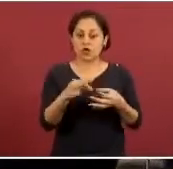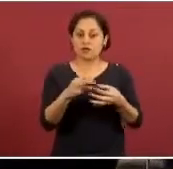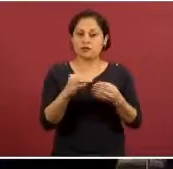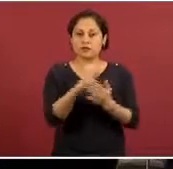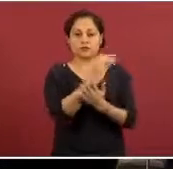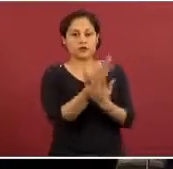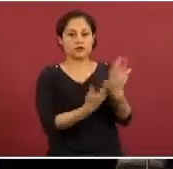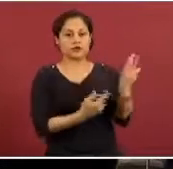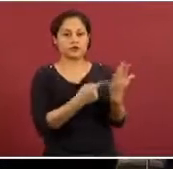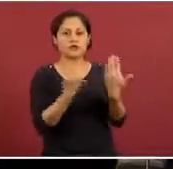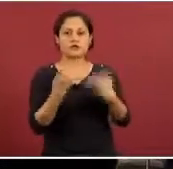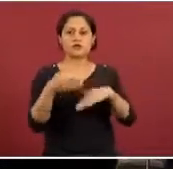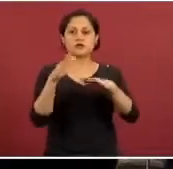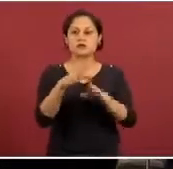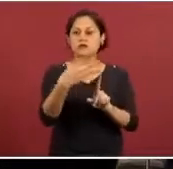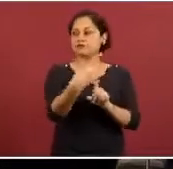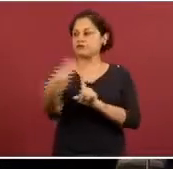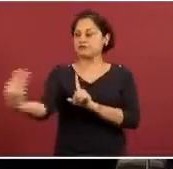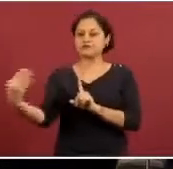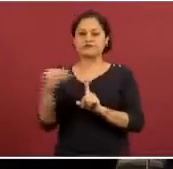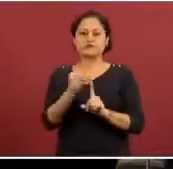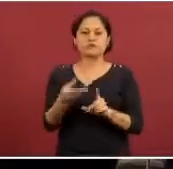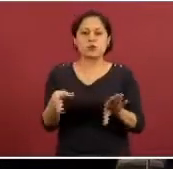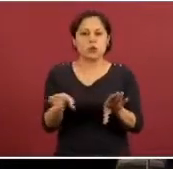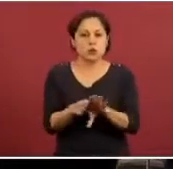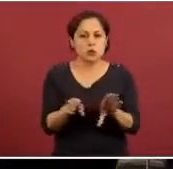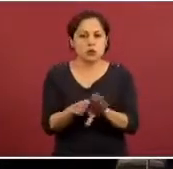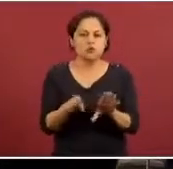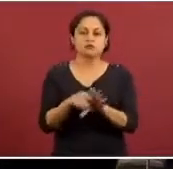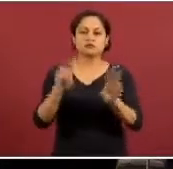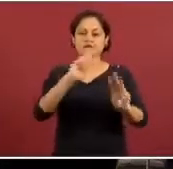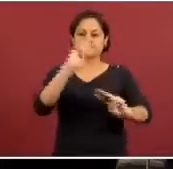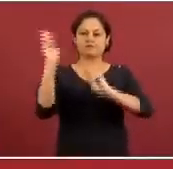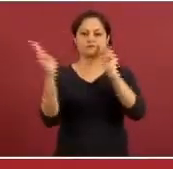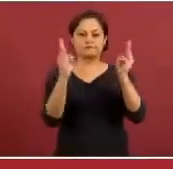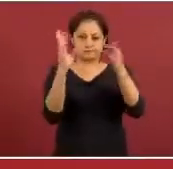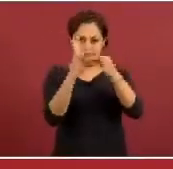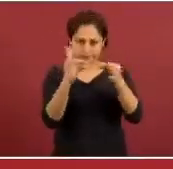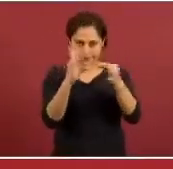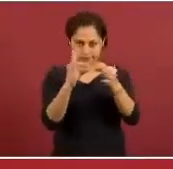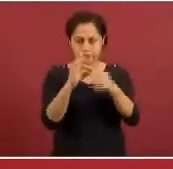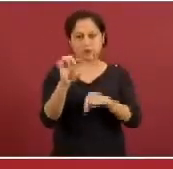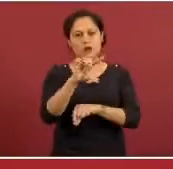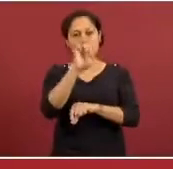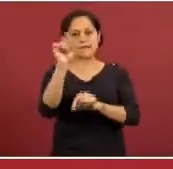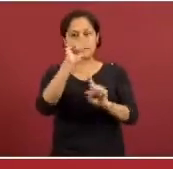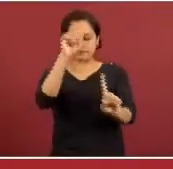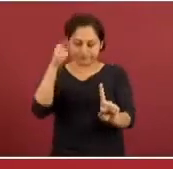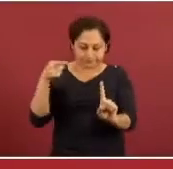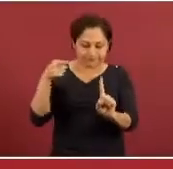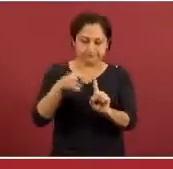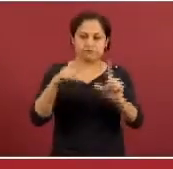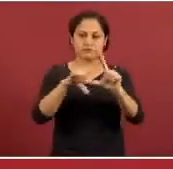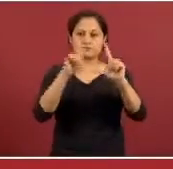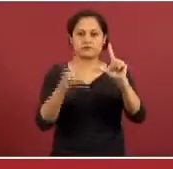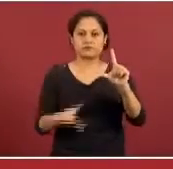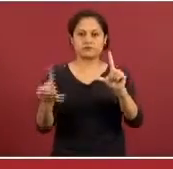de la situación epidemiológica, empezando por la situación en el mundo y posteriormente por la situación en